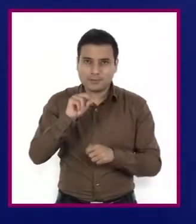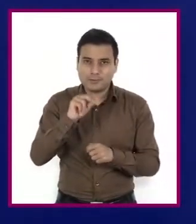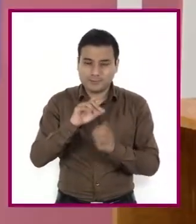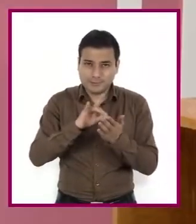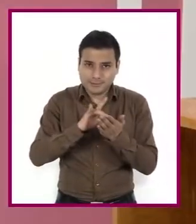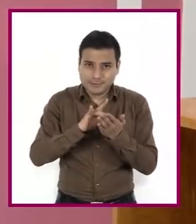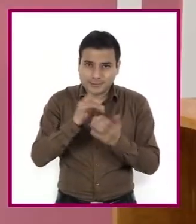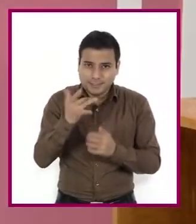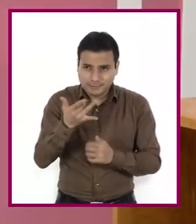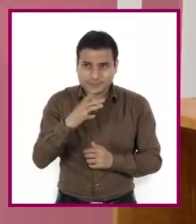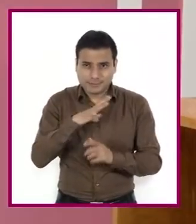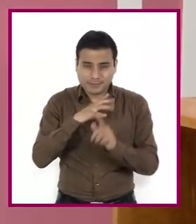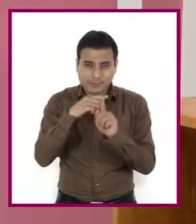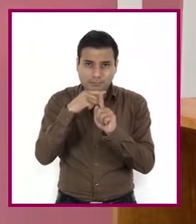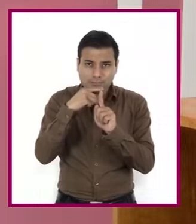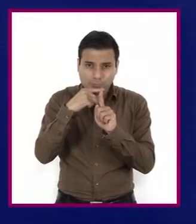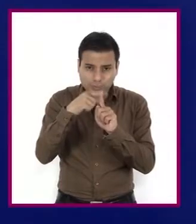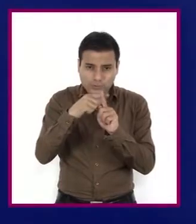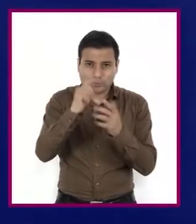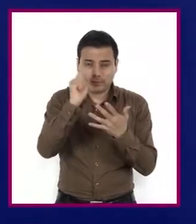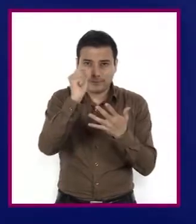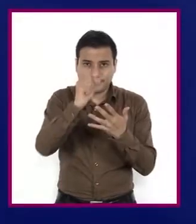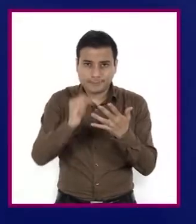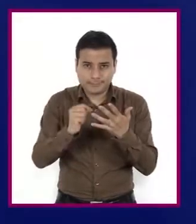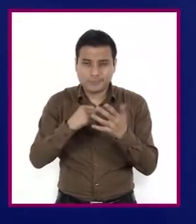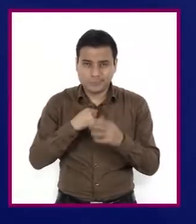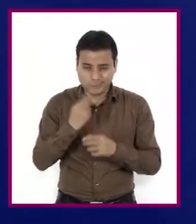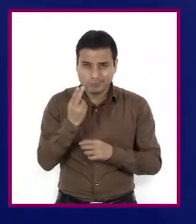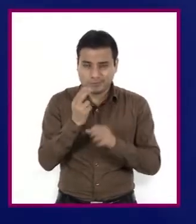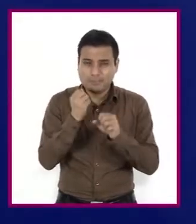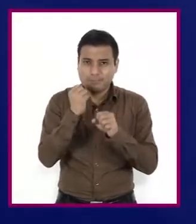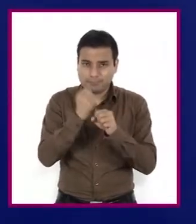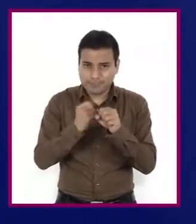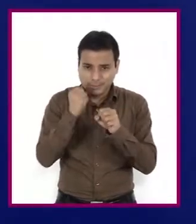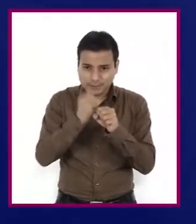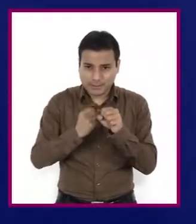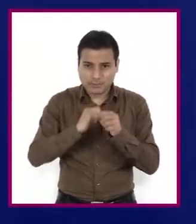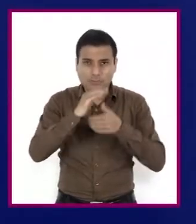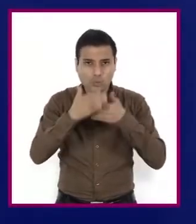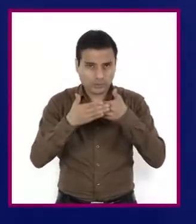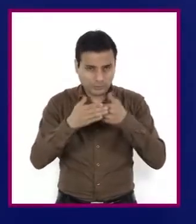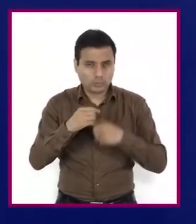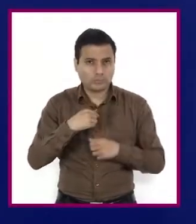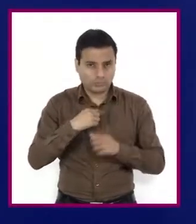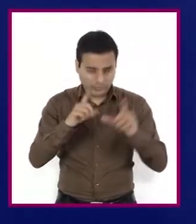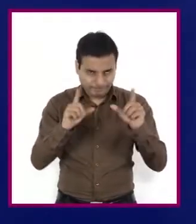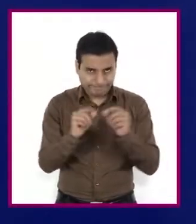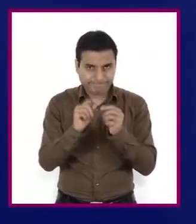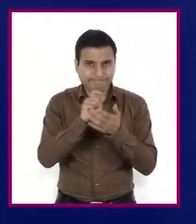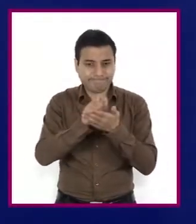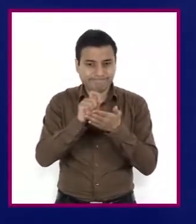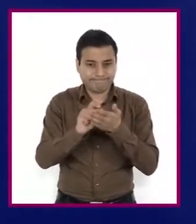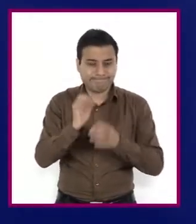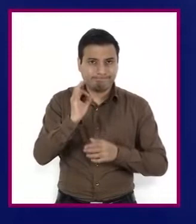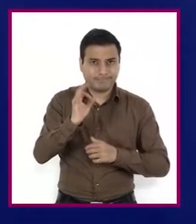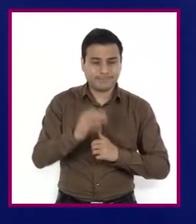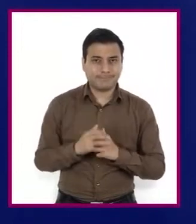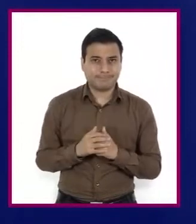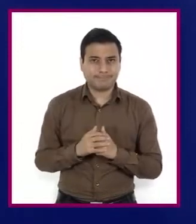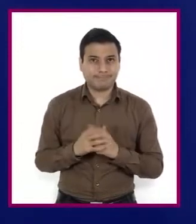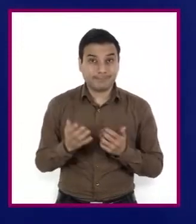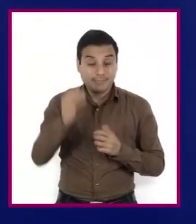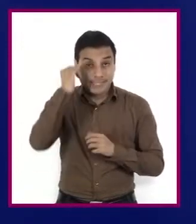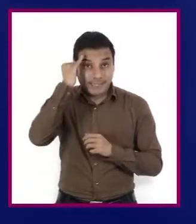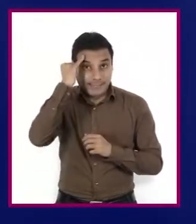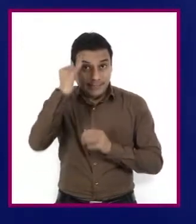bien y cómo la práctica hace al maestro. Ya me estoy preparando para lograr un buen resumen, pues no tengo problemas al elegir las